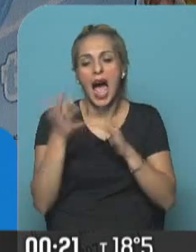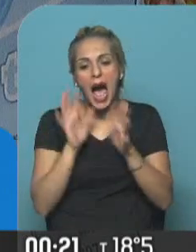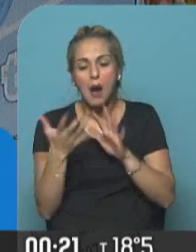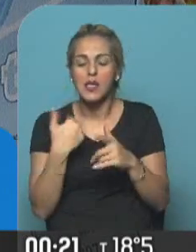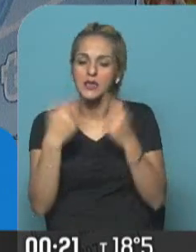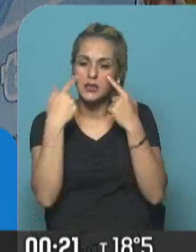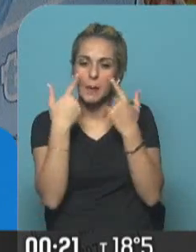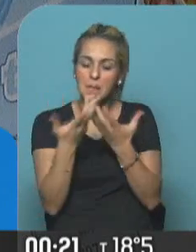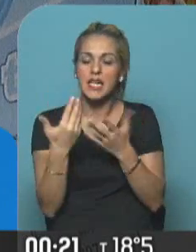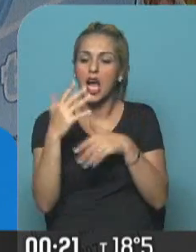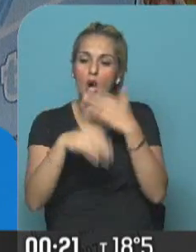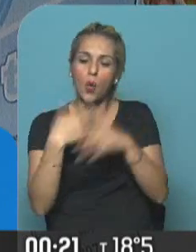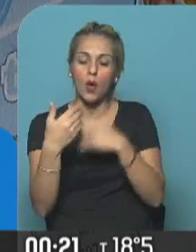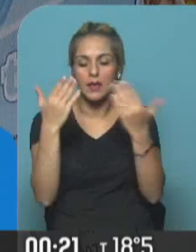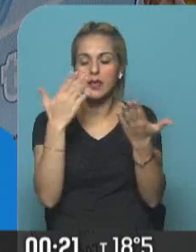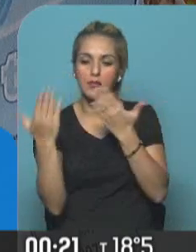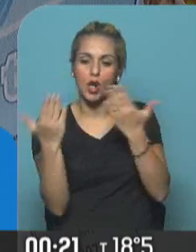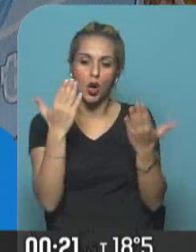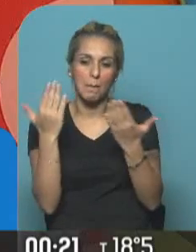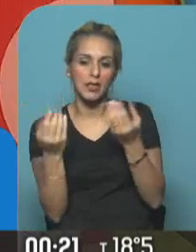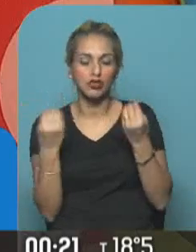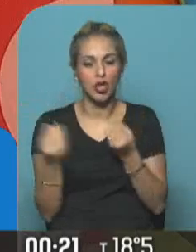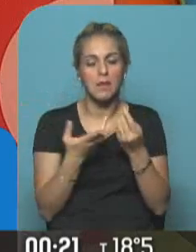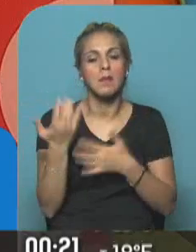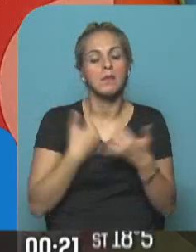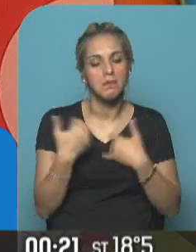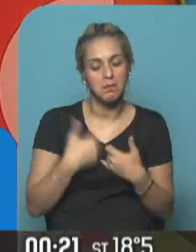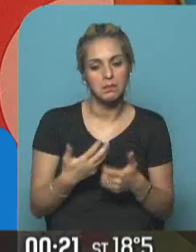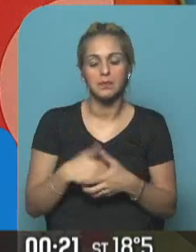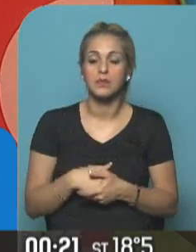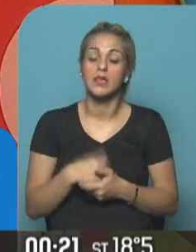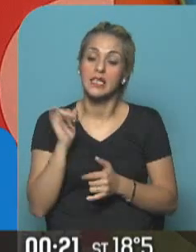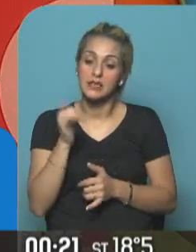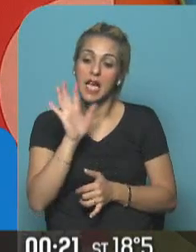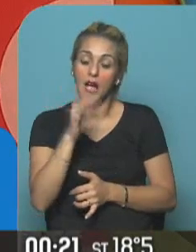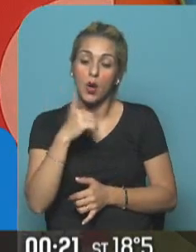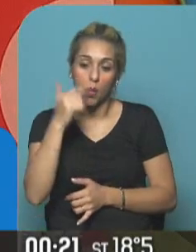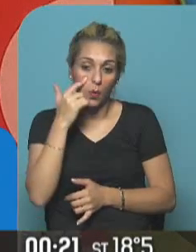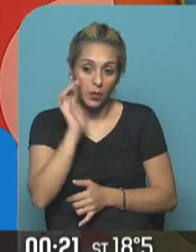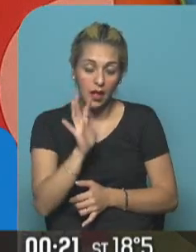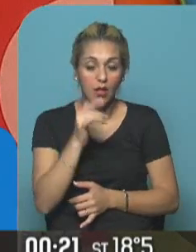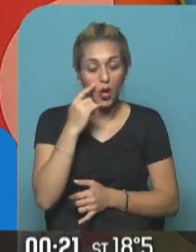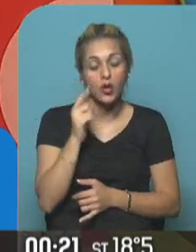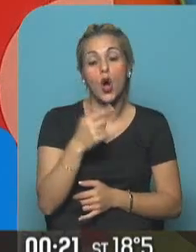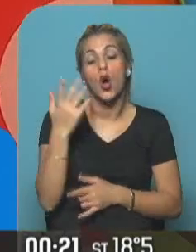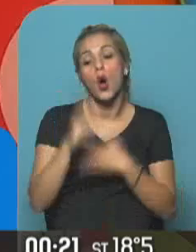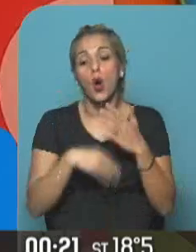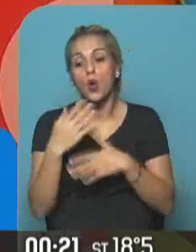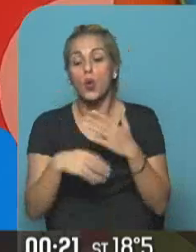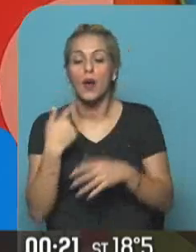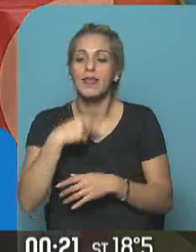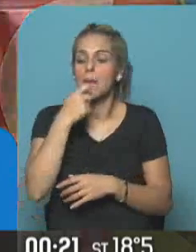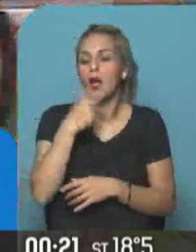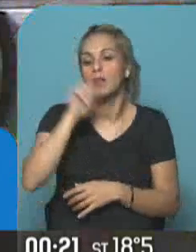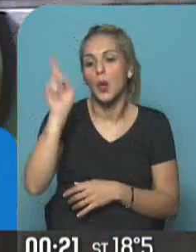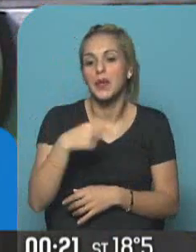mira el tipo de juguete de uno, de otro, ¿qué nos puede decir respecto de eso? Bueno, lo que hay que tener mucho cuidado son los juguetes de contrabando. Lo ingresa desde China